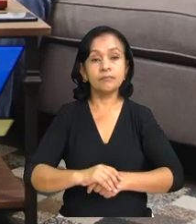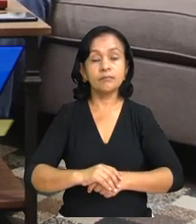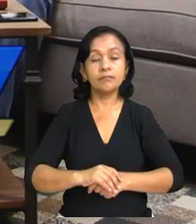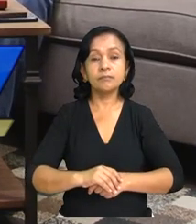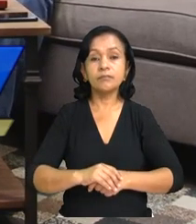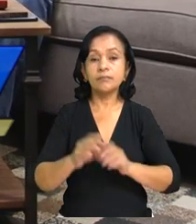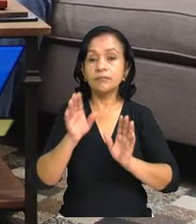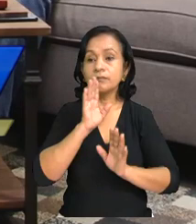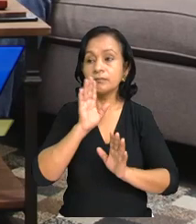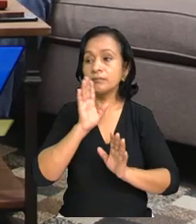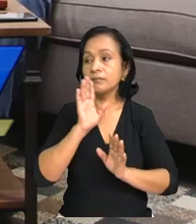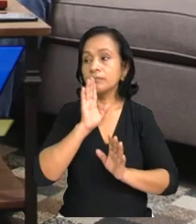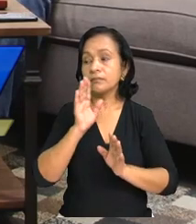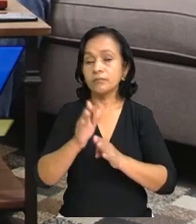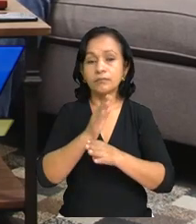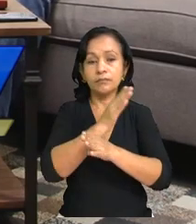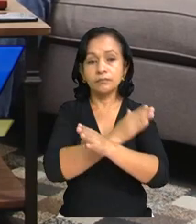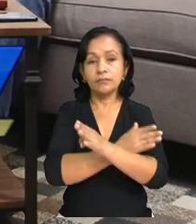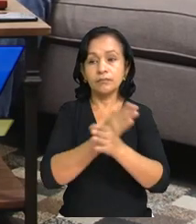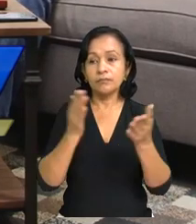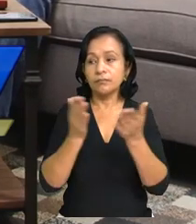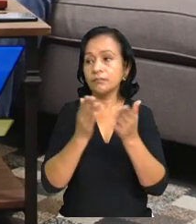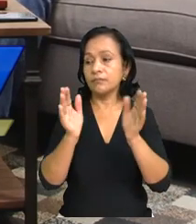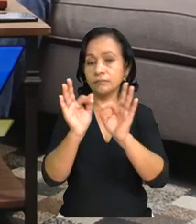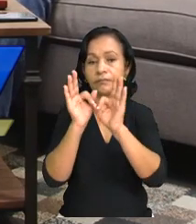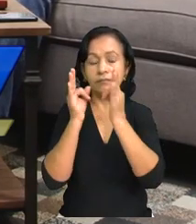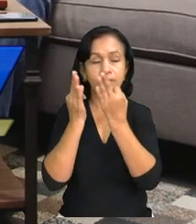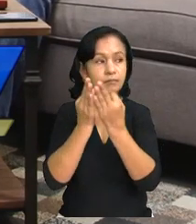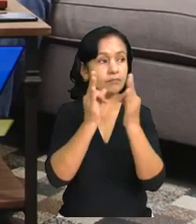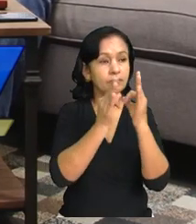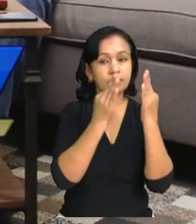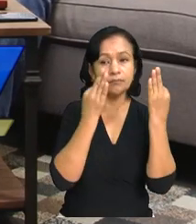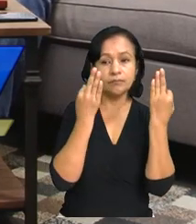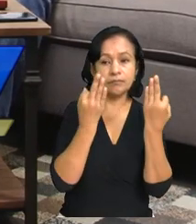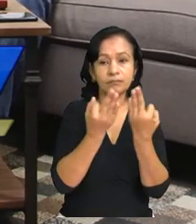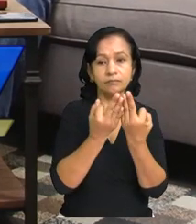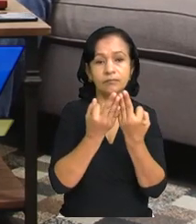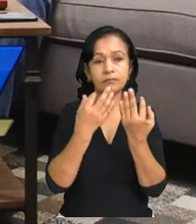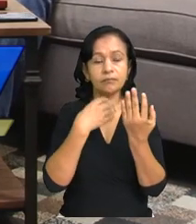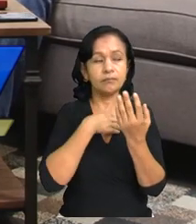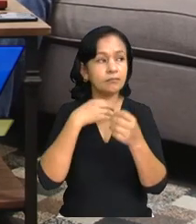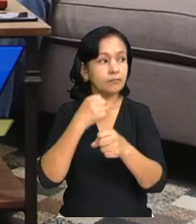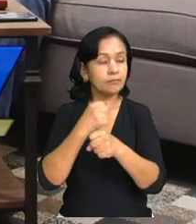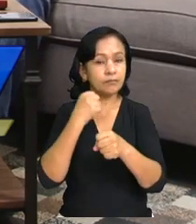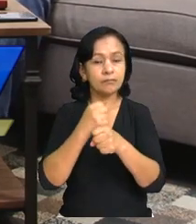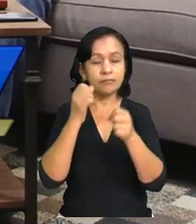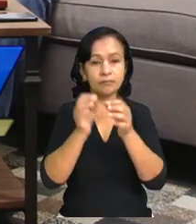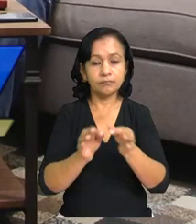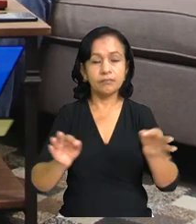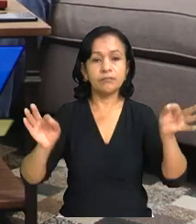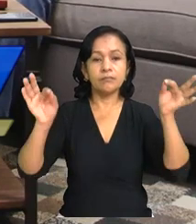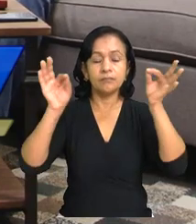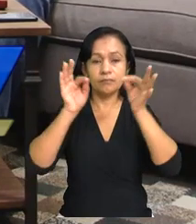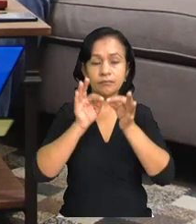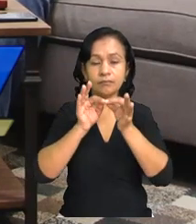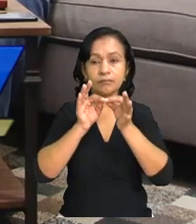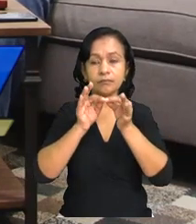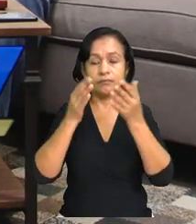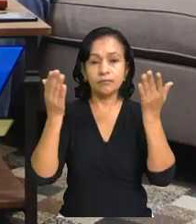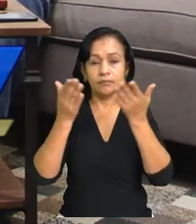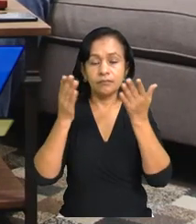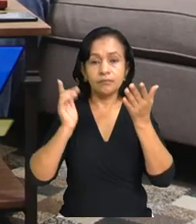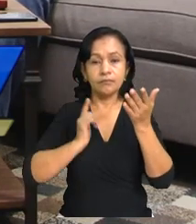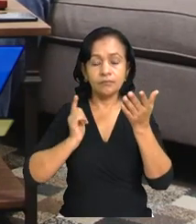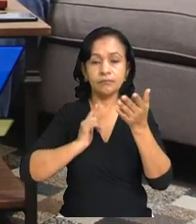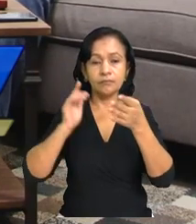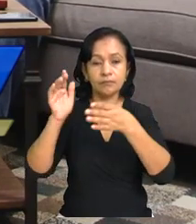Era lo que hablamos. Okay. Las familias son los protagonistas fundamentales en la administración, operación y mantenimiento de los